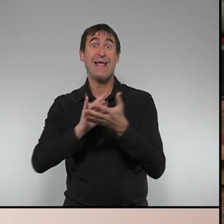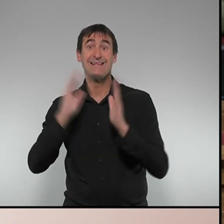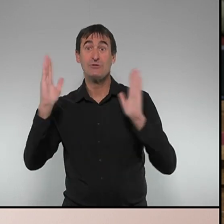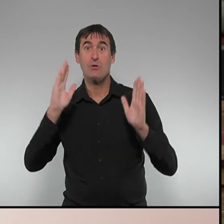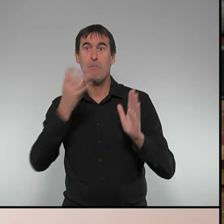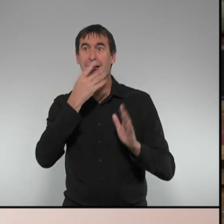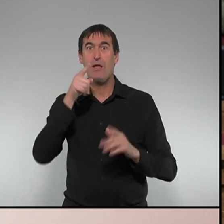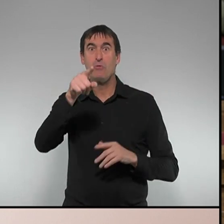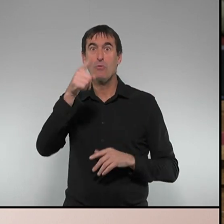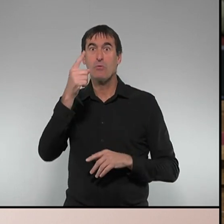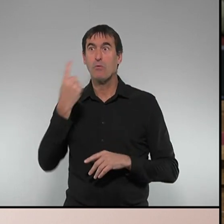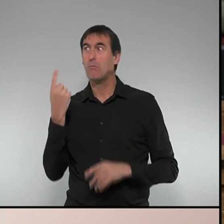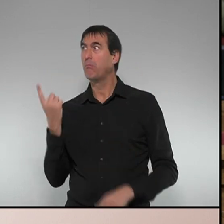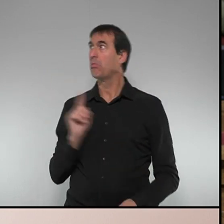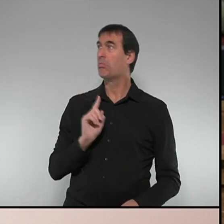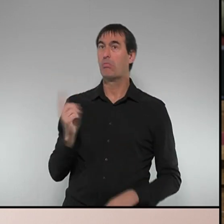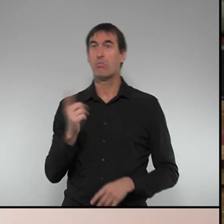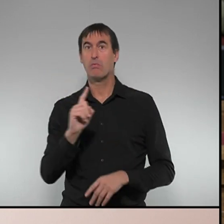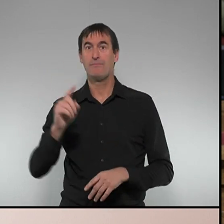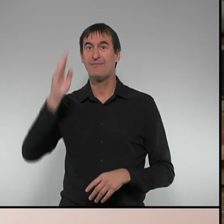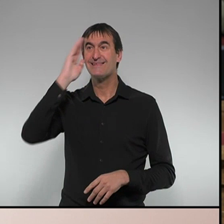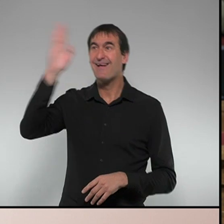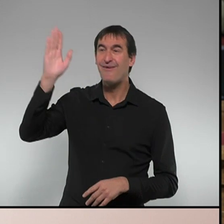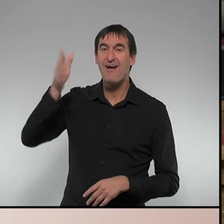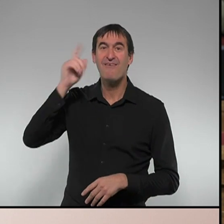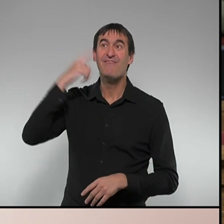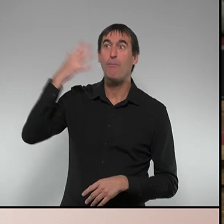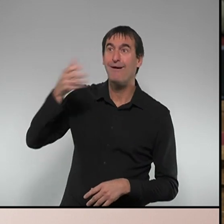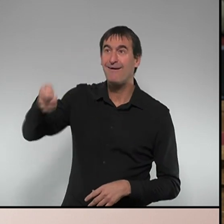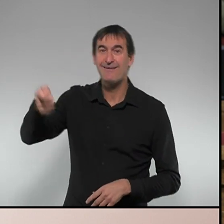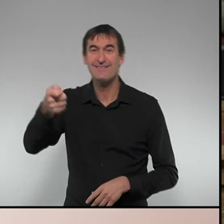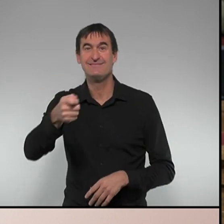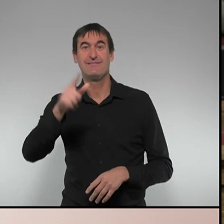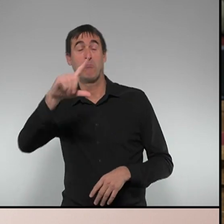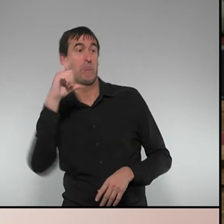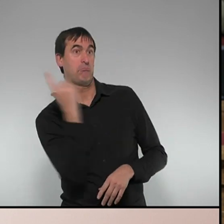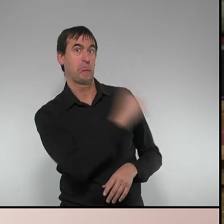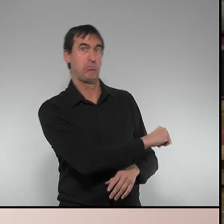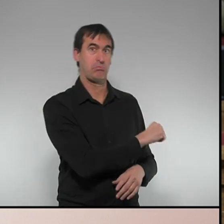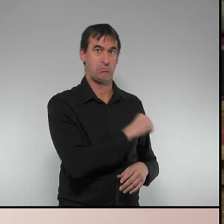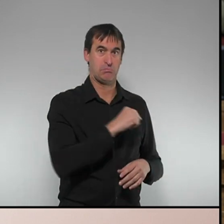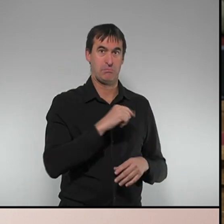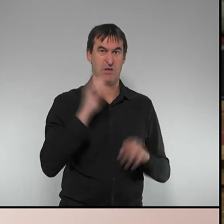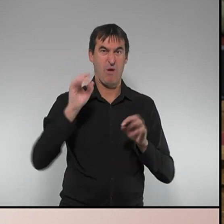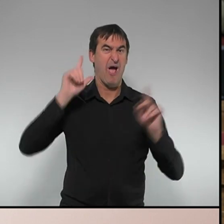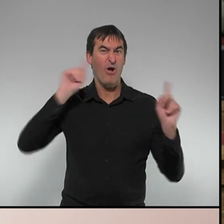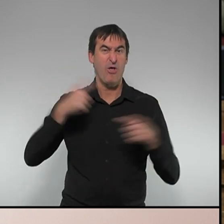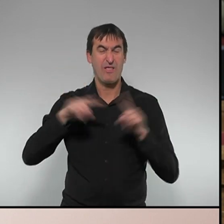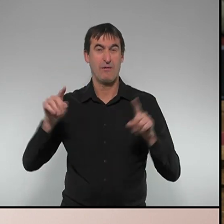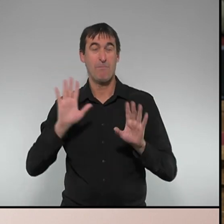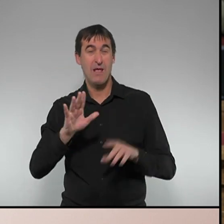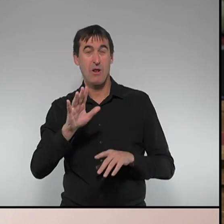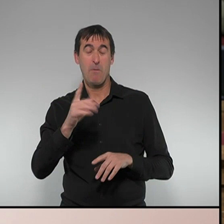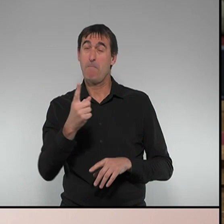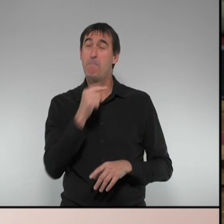transeúnte espontáneo que se salta al protocolo, saluda a los famosos y se da media vuelta como un grupi en un concierto. Pero peor aún es marcharse sin